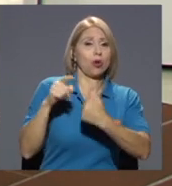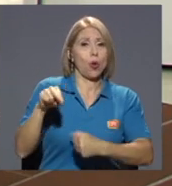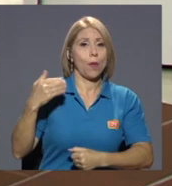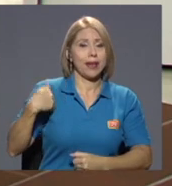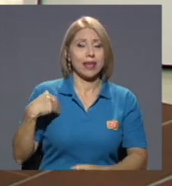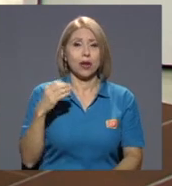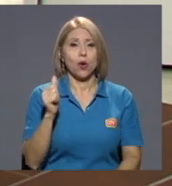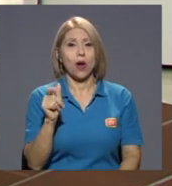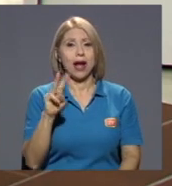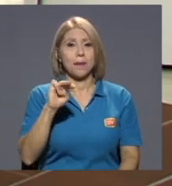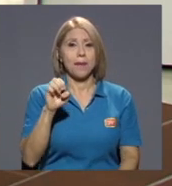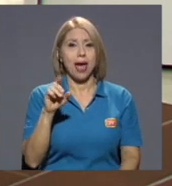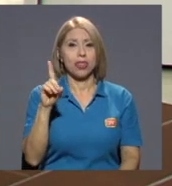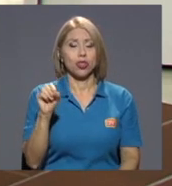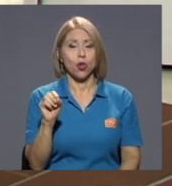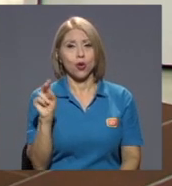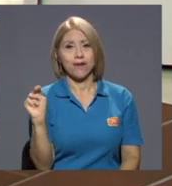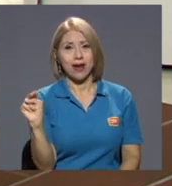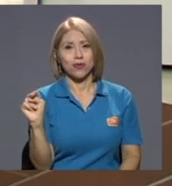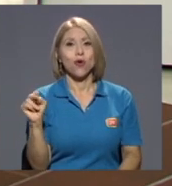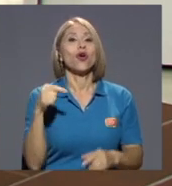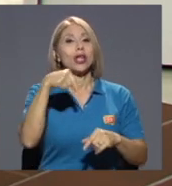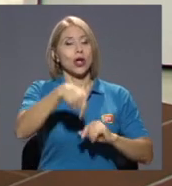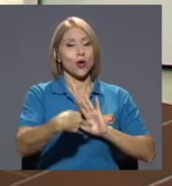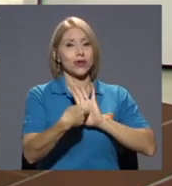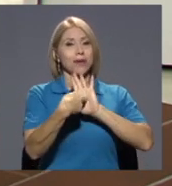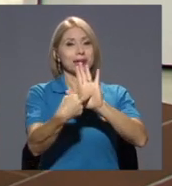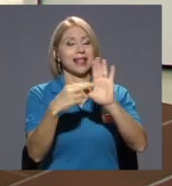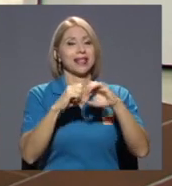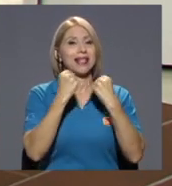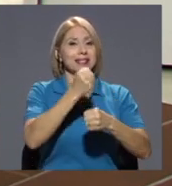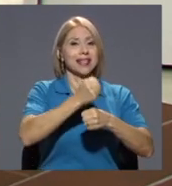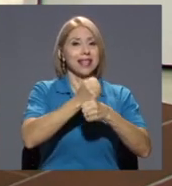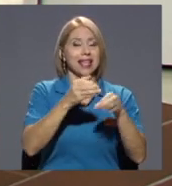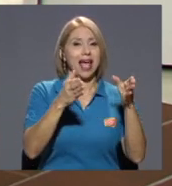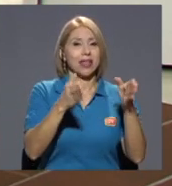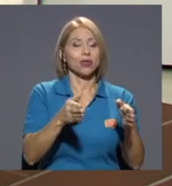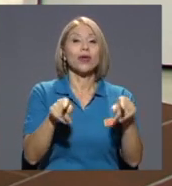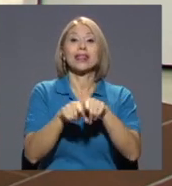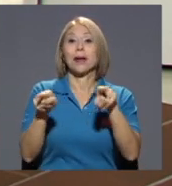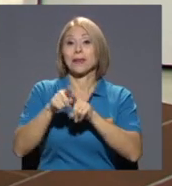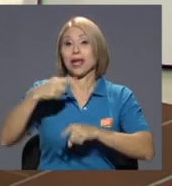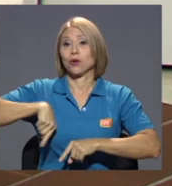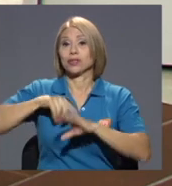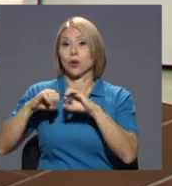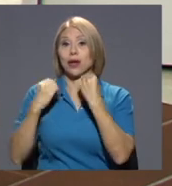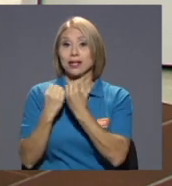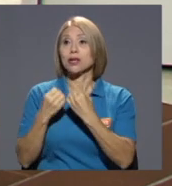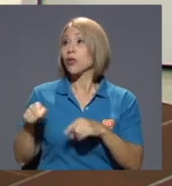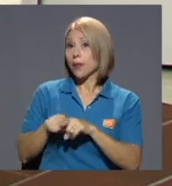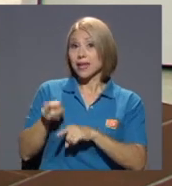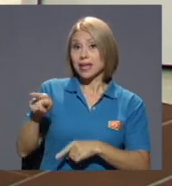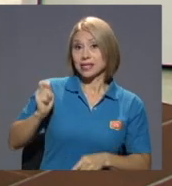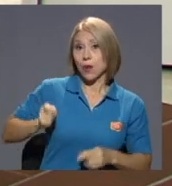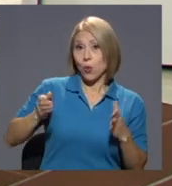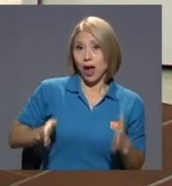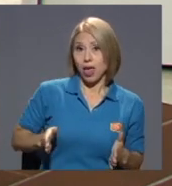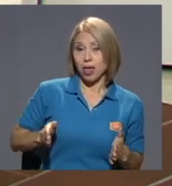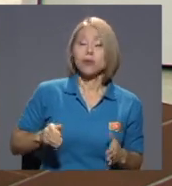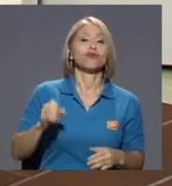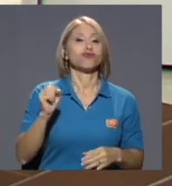representa el sindicato y también la organización y es abogado del sindicato yo me presento como